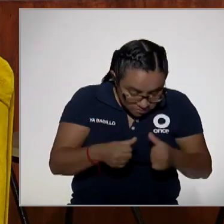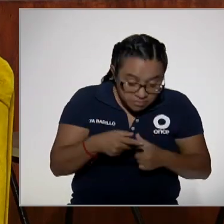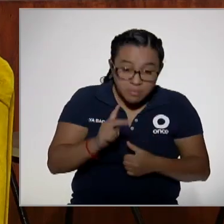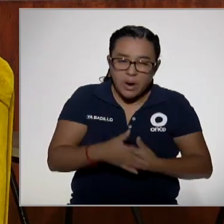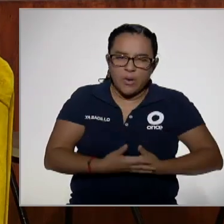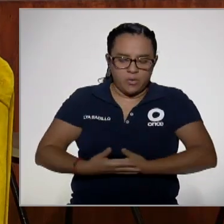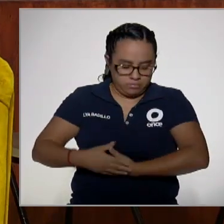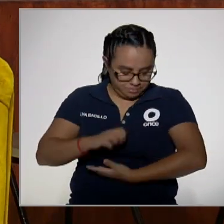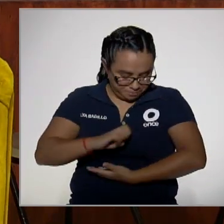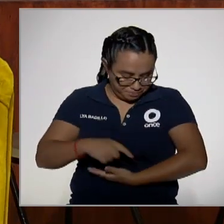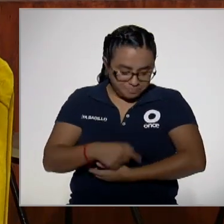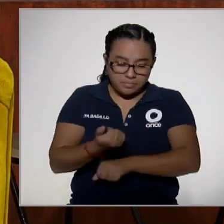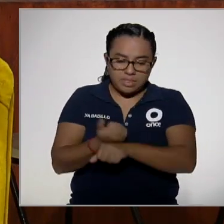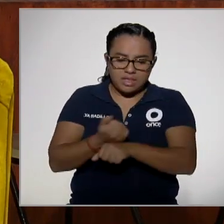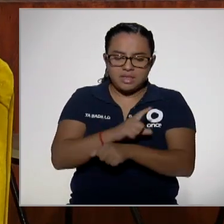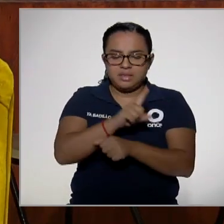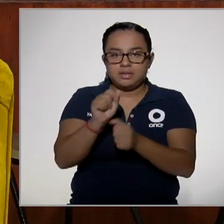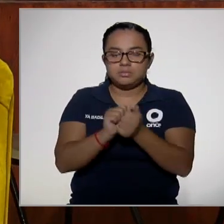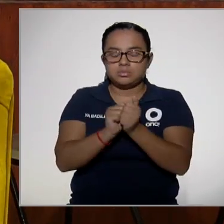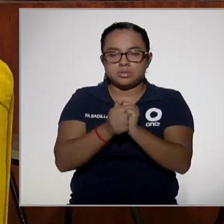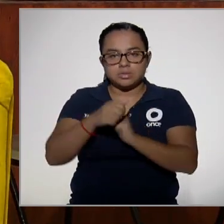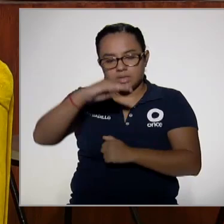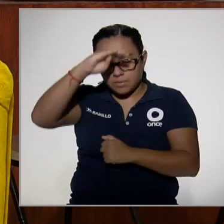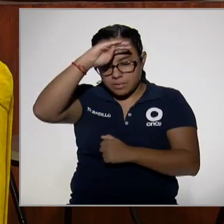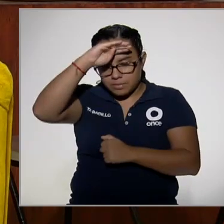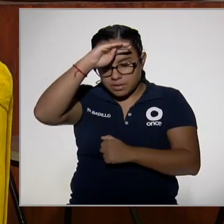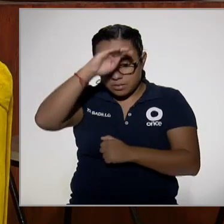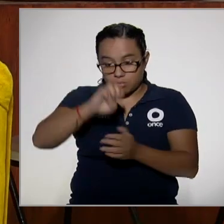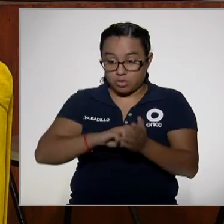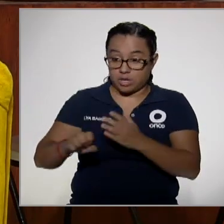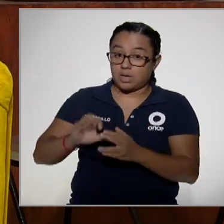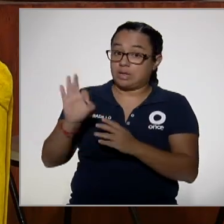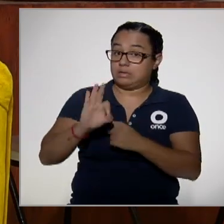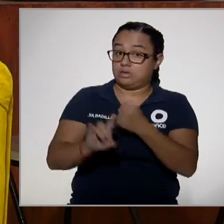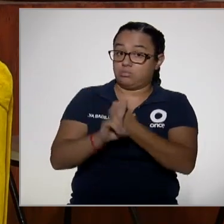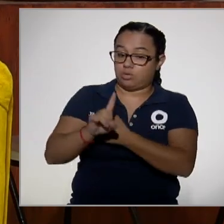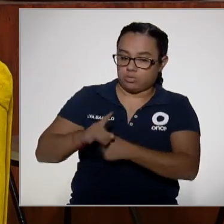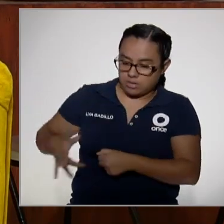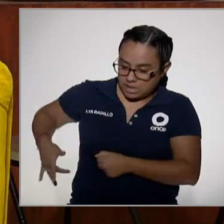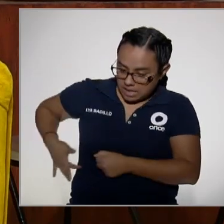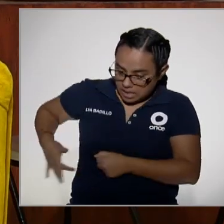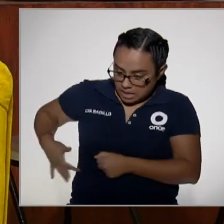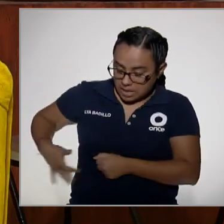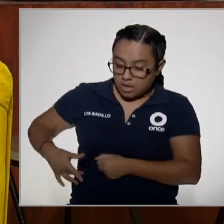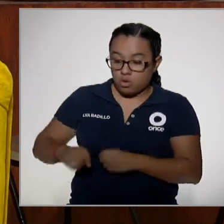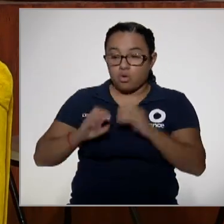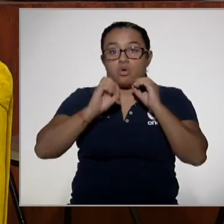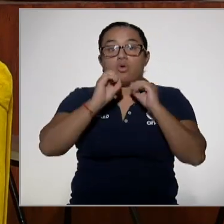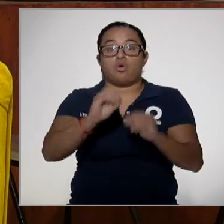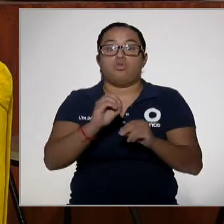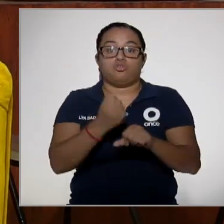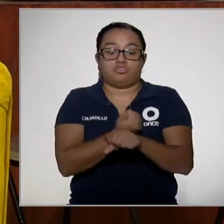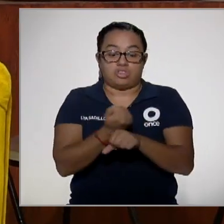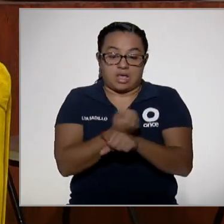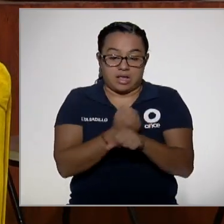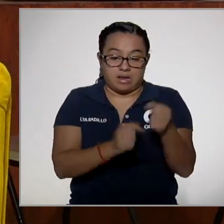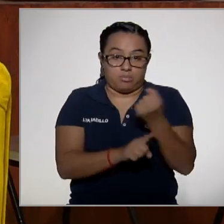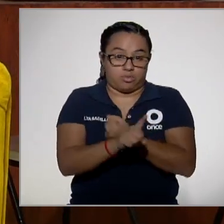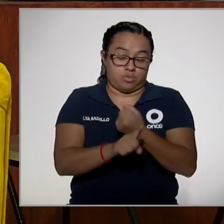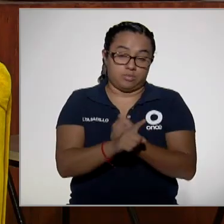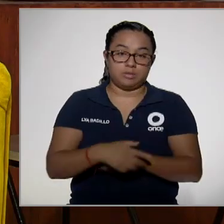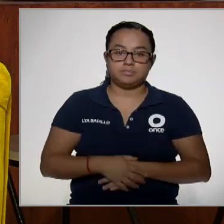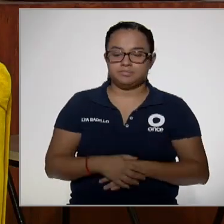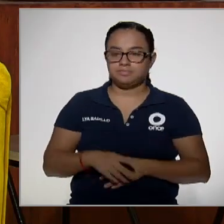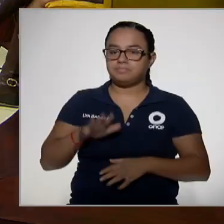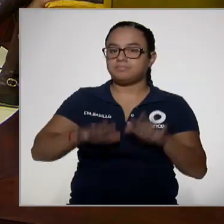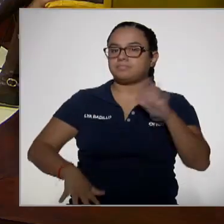bebé está amarillo posteriormente debemos descartar causas a nivel del hígado o causas a nivel sanguíneo y sin descartar una niña en ocasiones